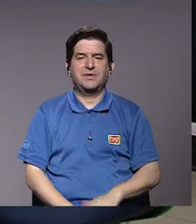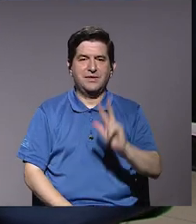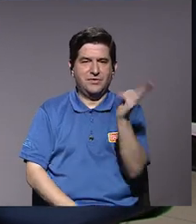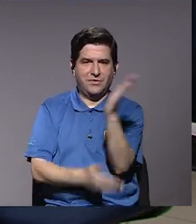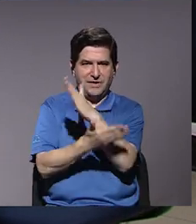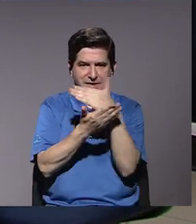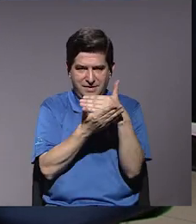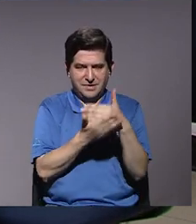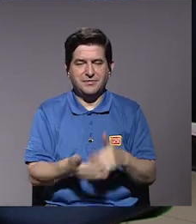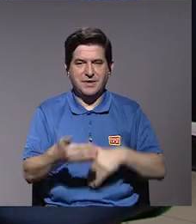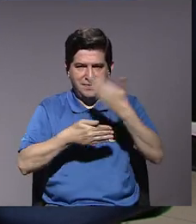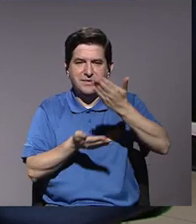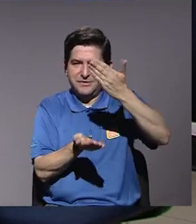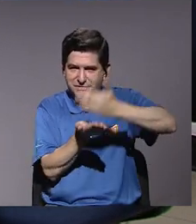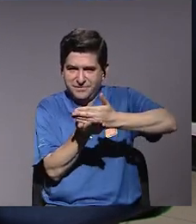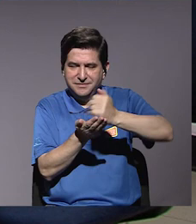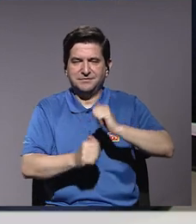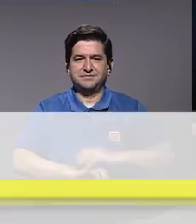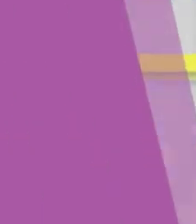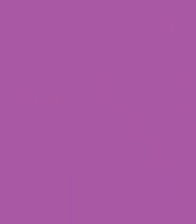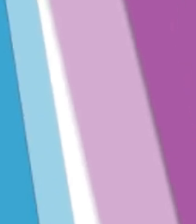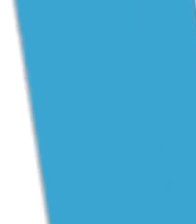nuestro tercer segmento después de la pausa.